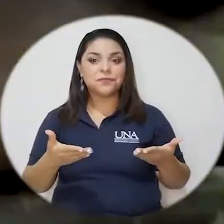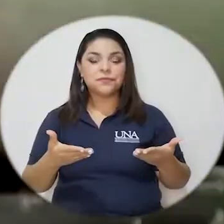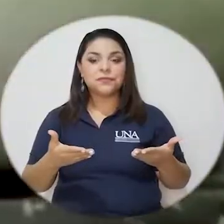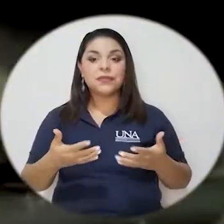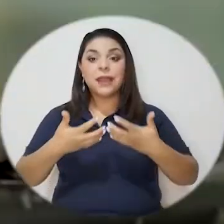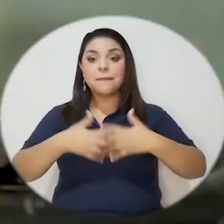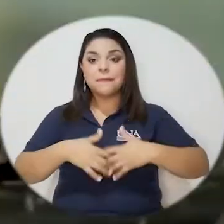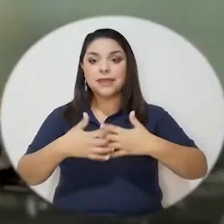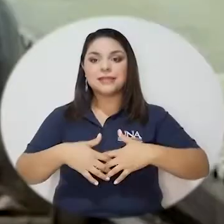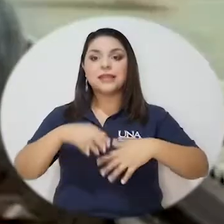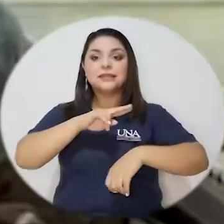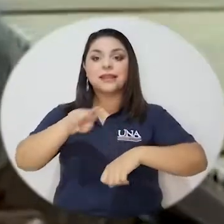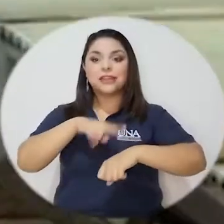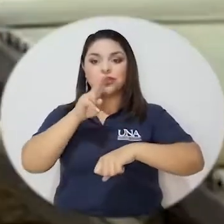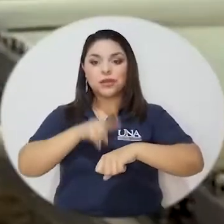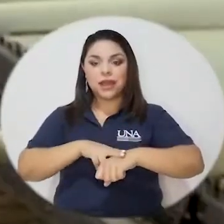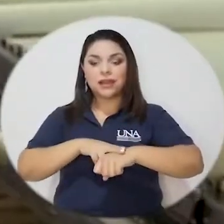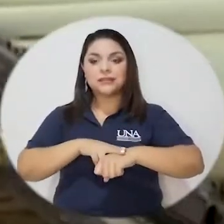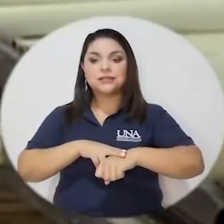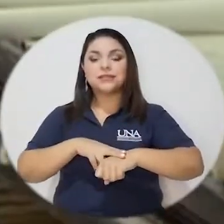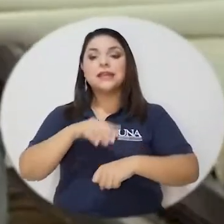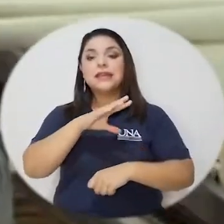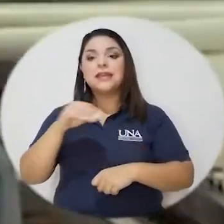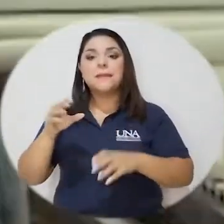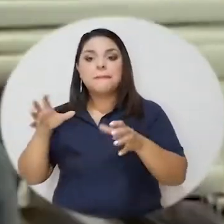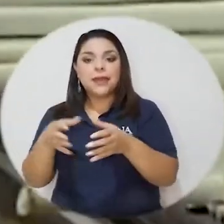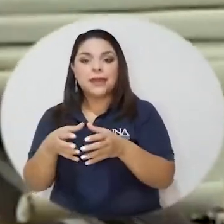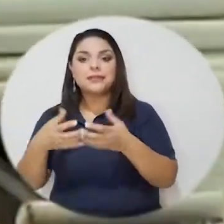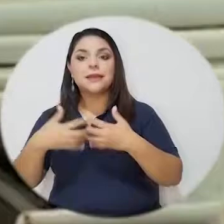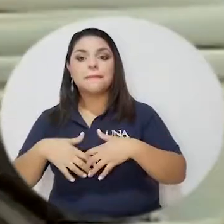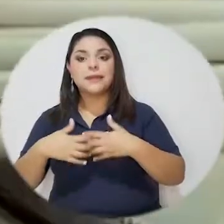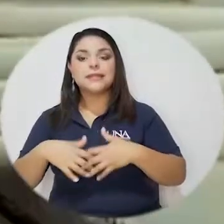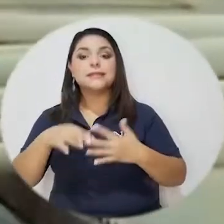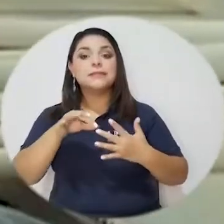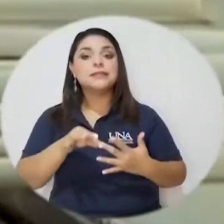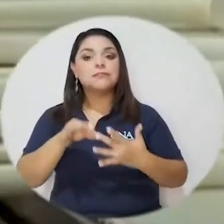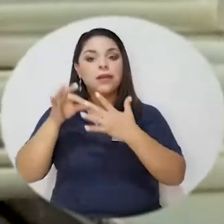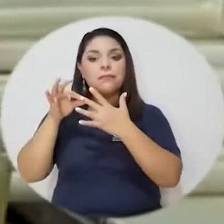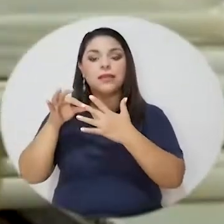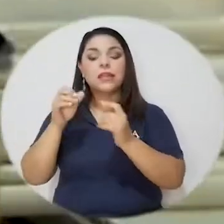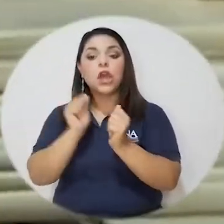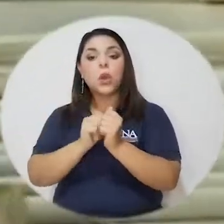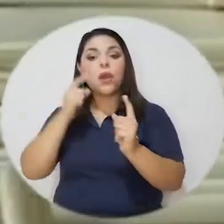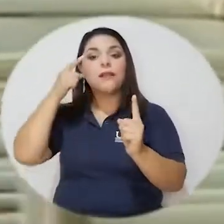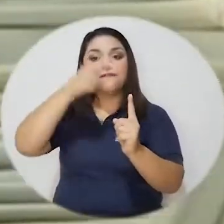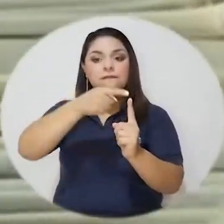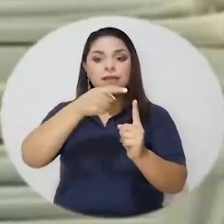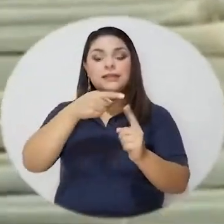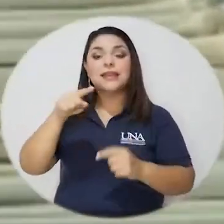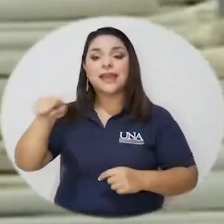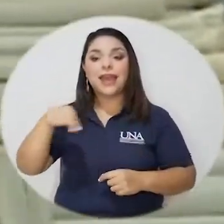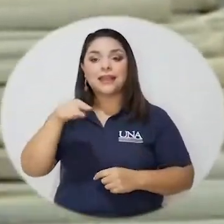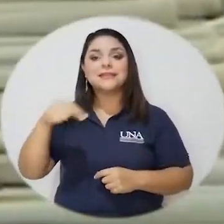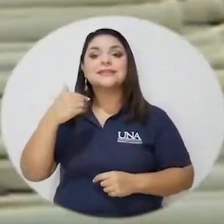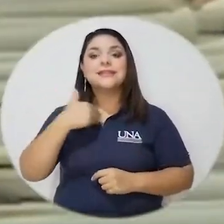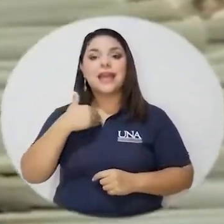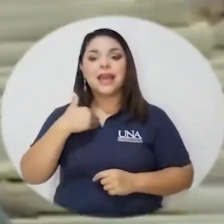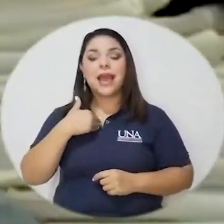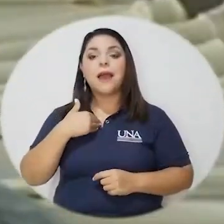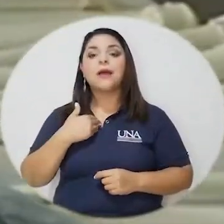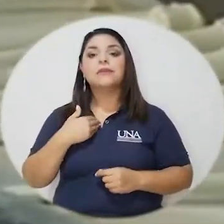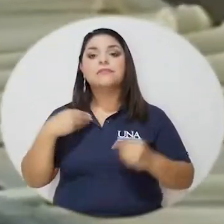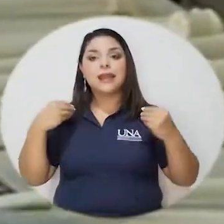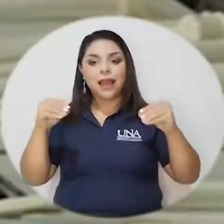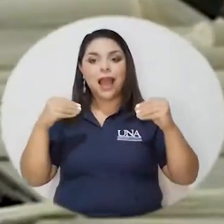a las empresas nacionales y las pequeñas empresas principalmente, con el fin de que ellas tengan